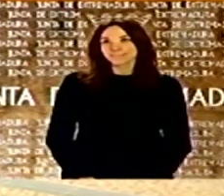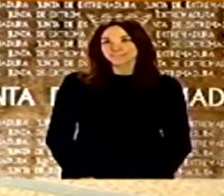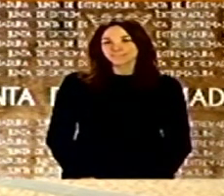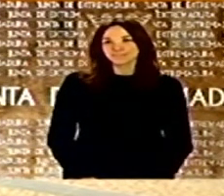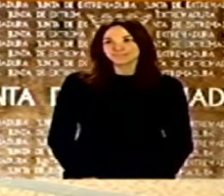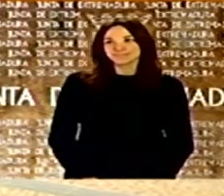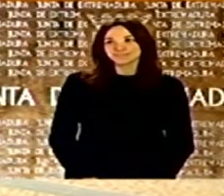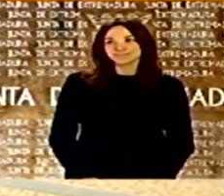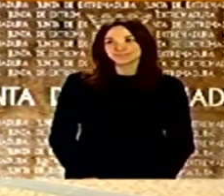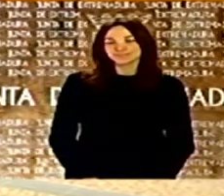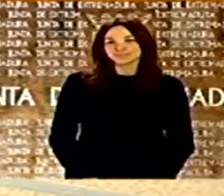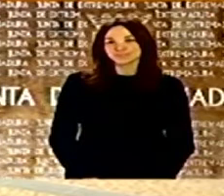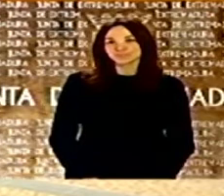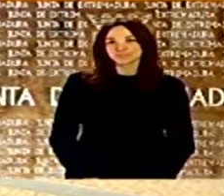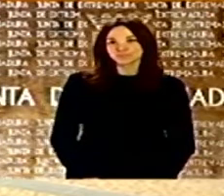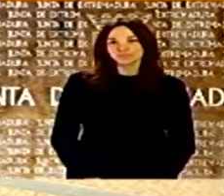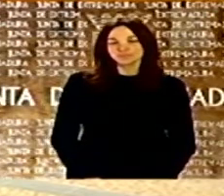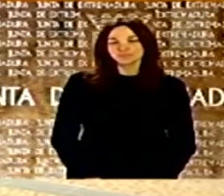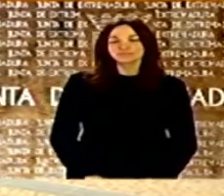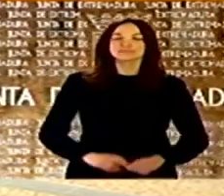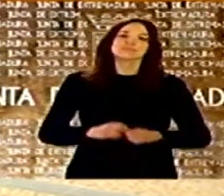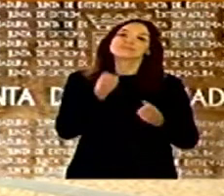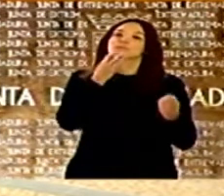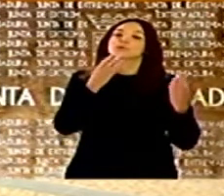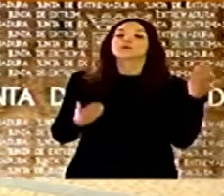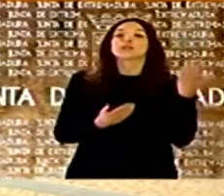¿Está ya? Bien, buenos días.